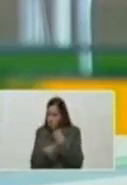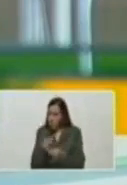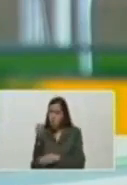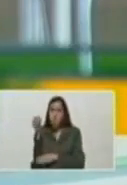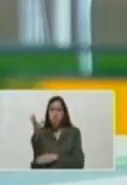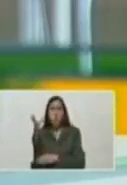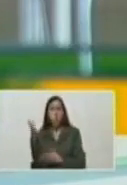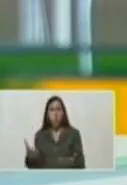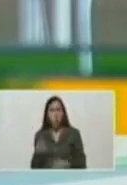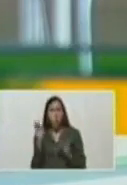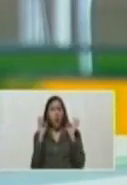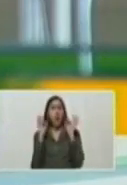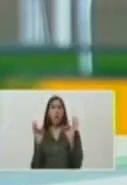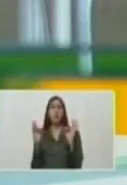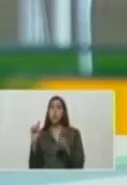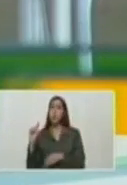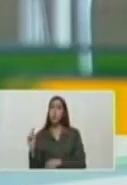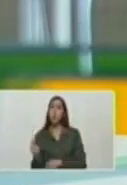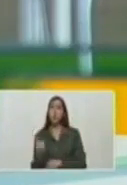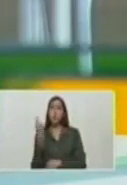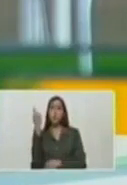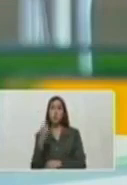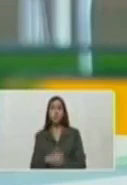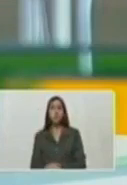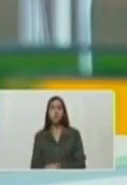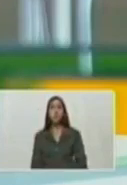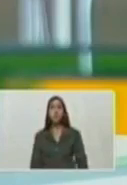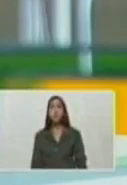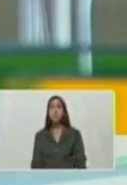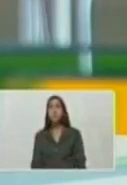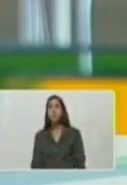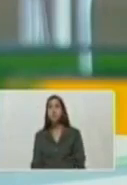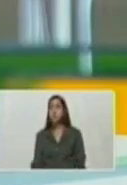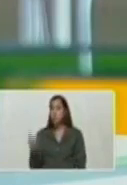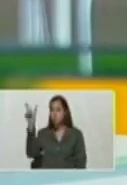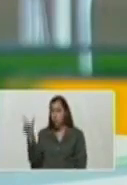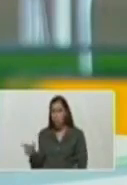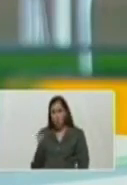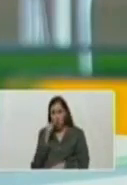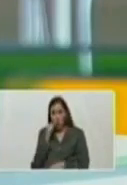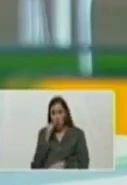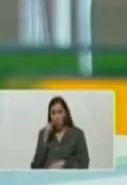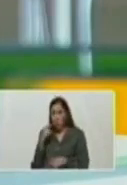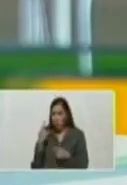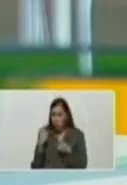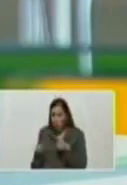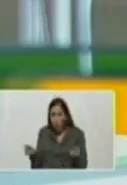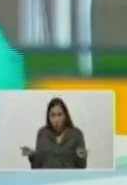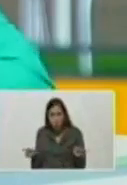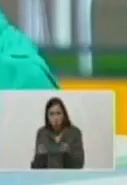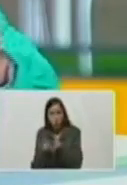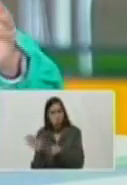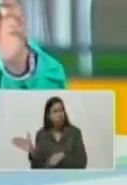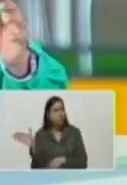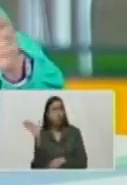un ser especial, único. Como Diego Armando, no hay ni habrá